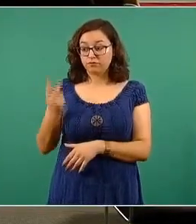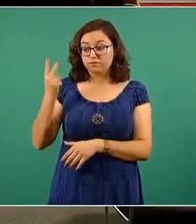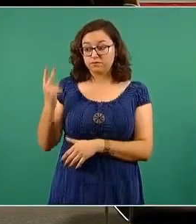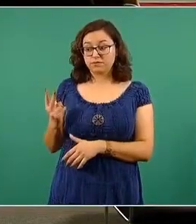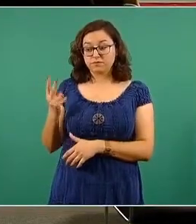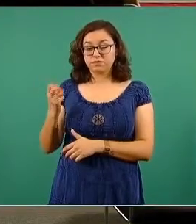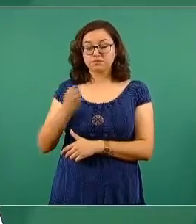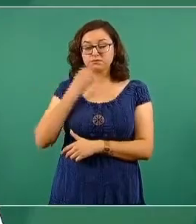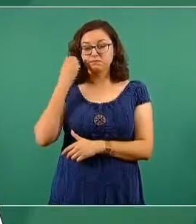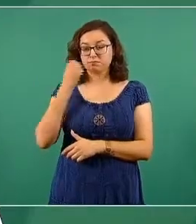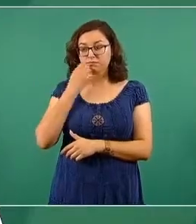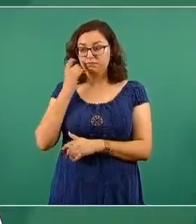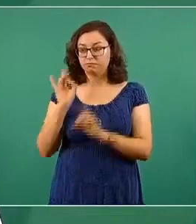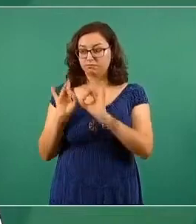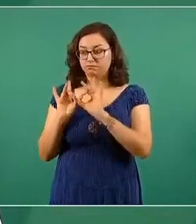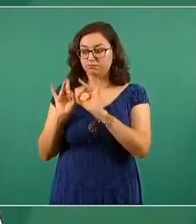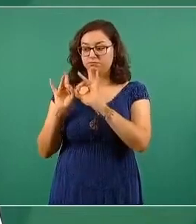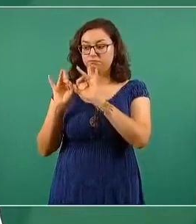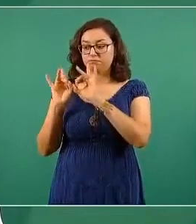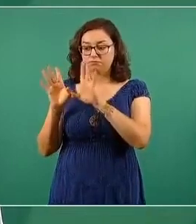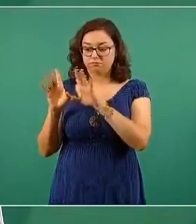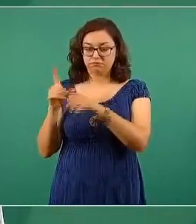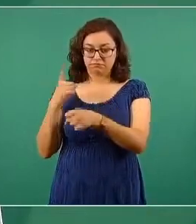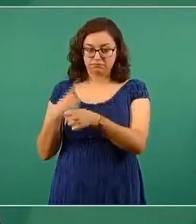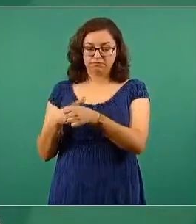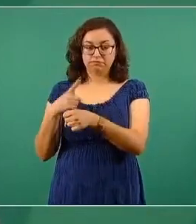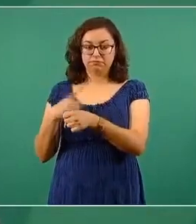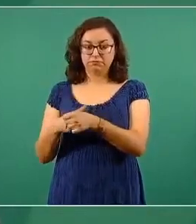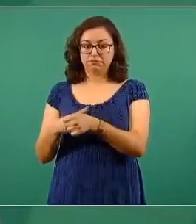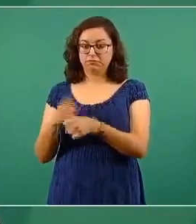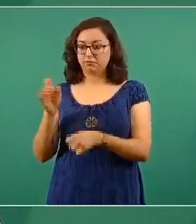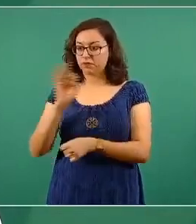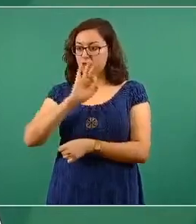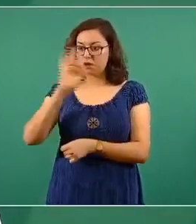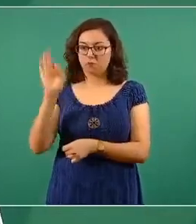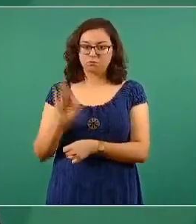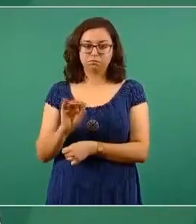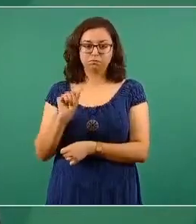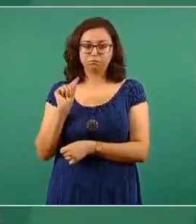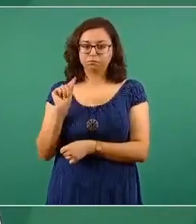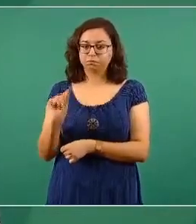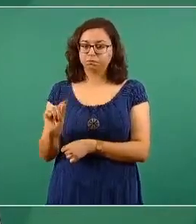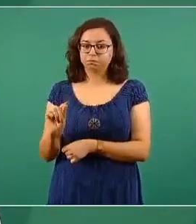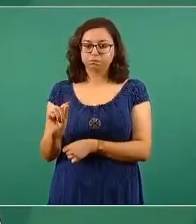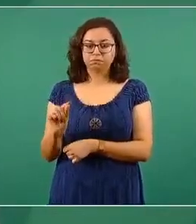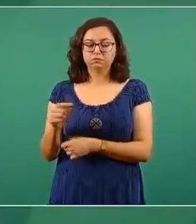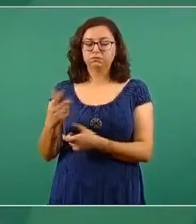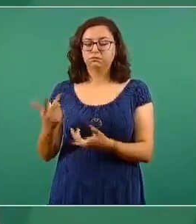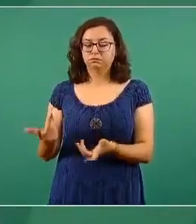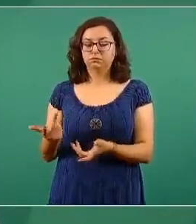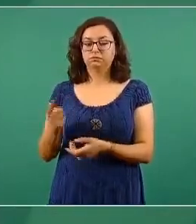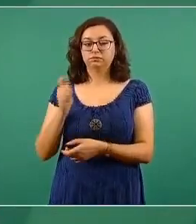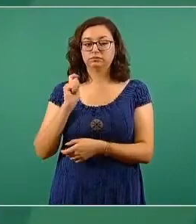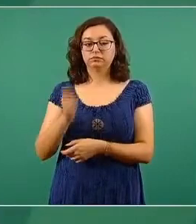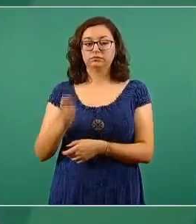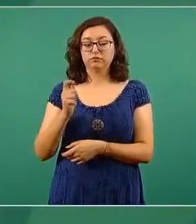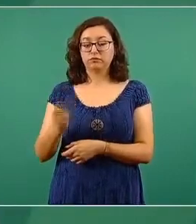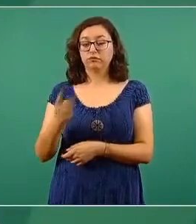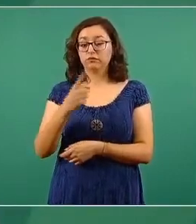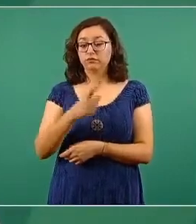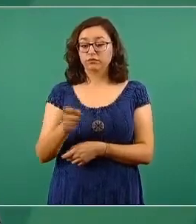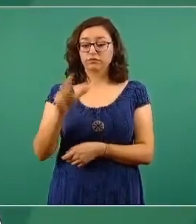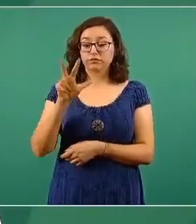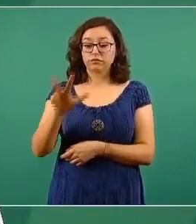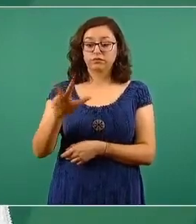escuelas fueron las que presentaron estas situaciones, es decir, un porcentaje mínimo. Estaríamos hablando que más de 118 o